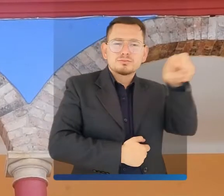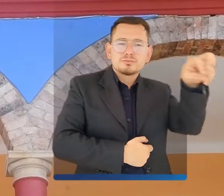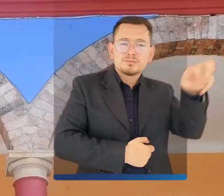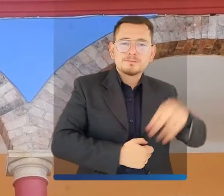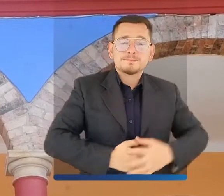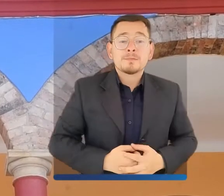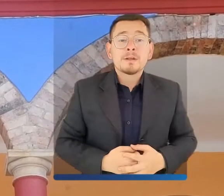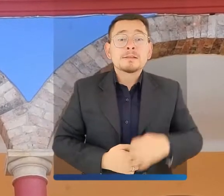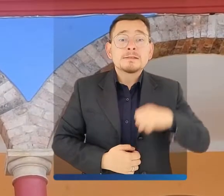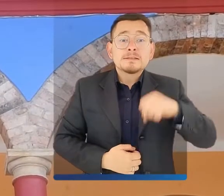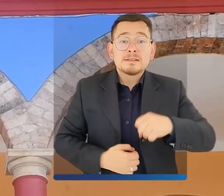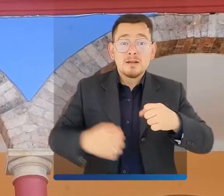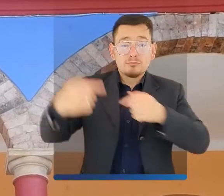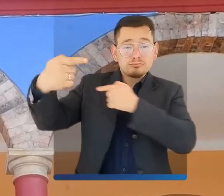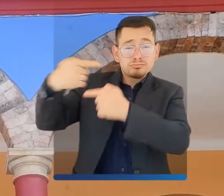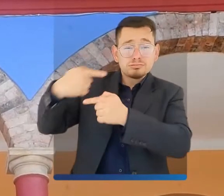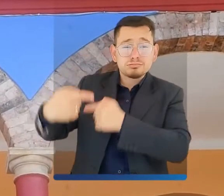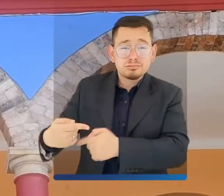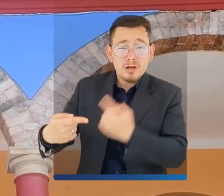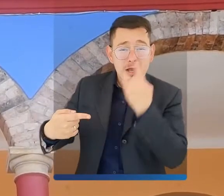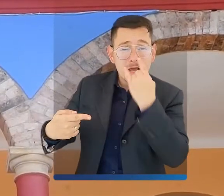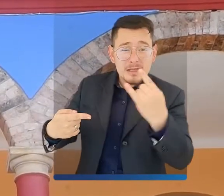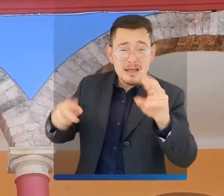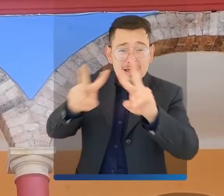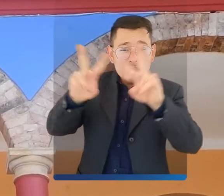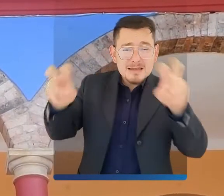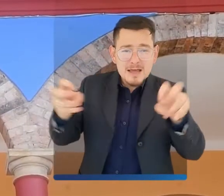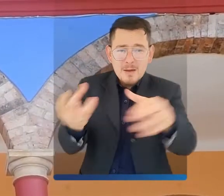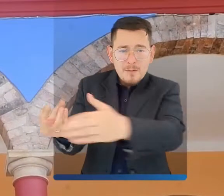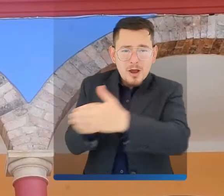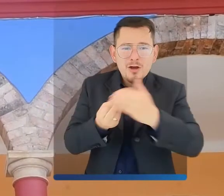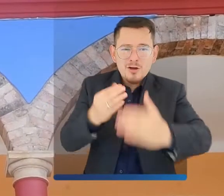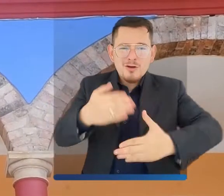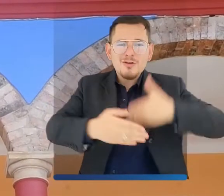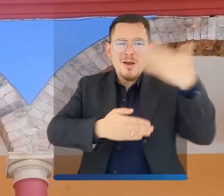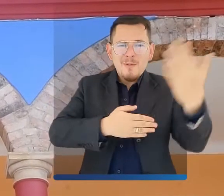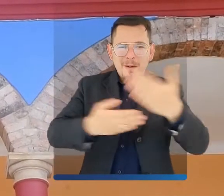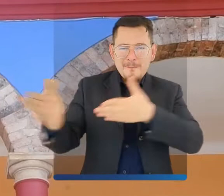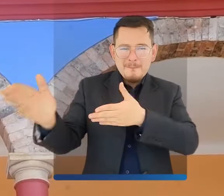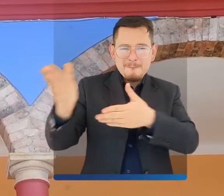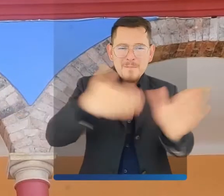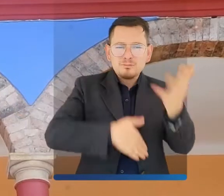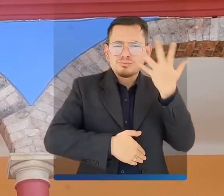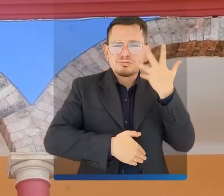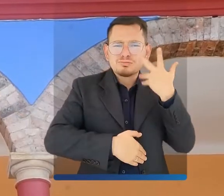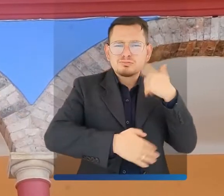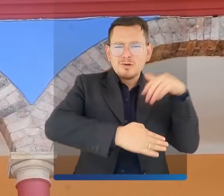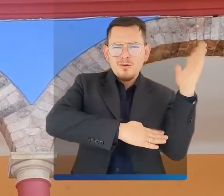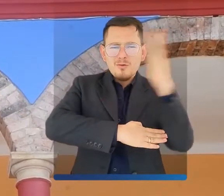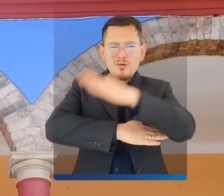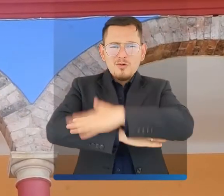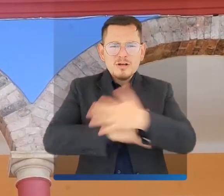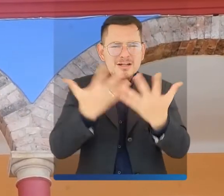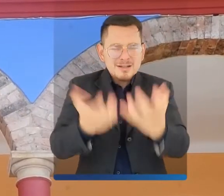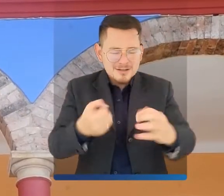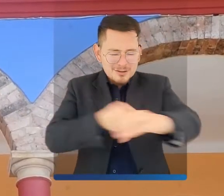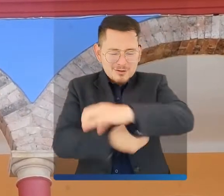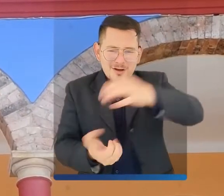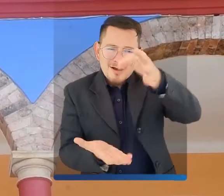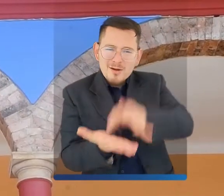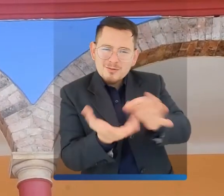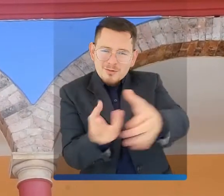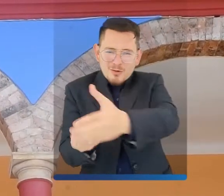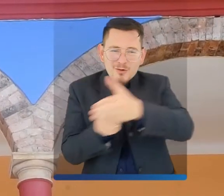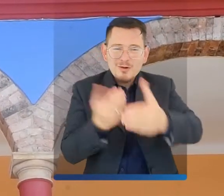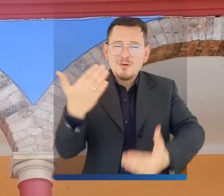y para ustedes. Queremos decirle al colegio que ponen las puertas, gracias. Y agradecerle también a la alcaldía de Tunja. Y nada,